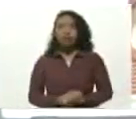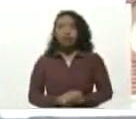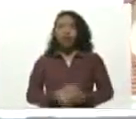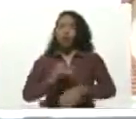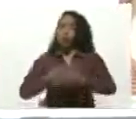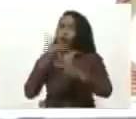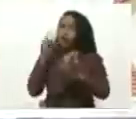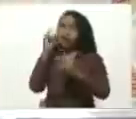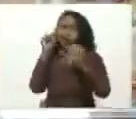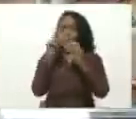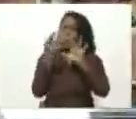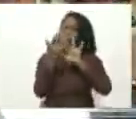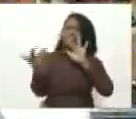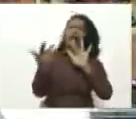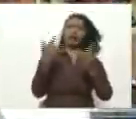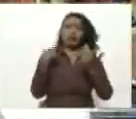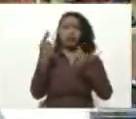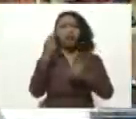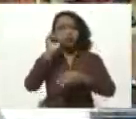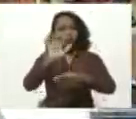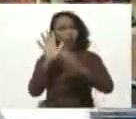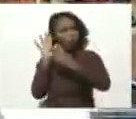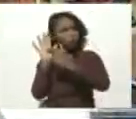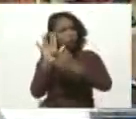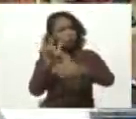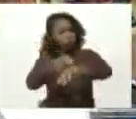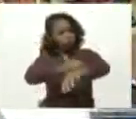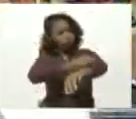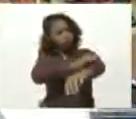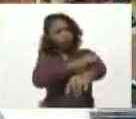la cámara, vale? Si yo me puedo remangar y tú puedes mostrar eso,